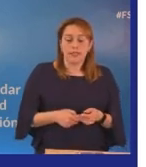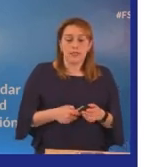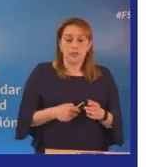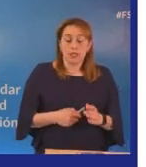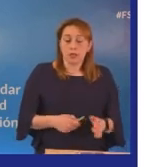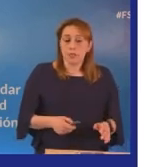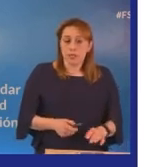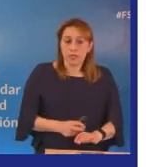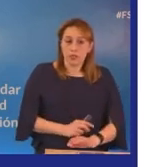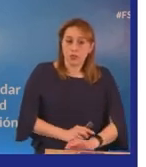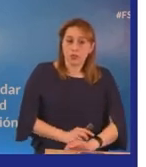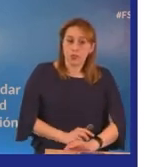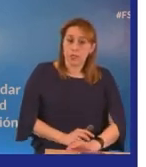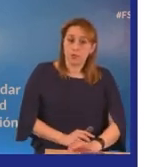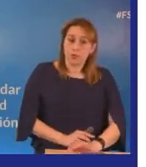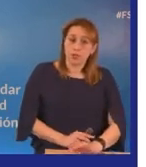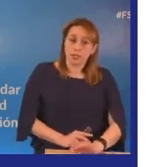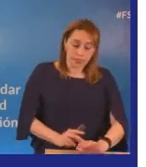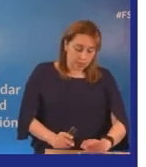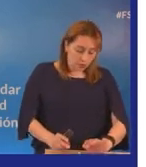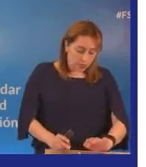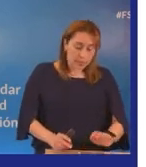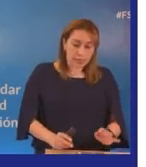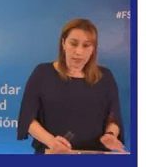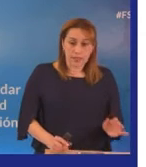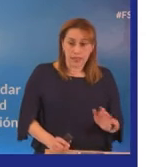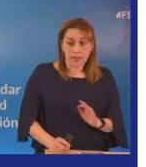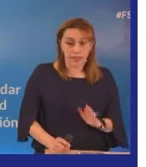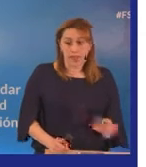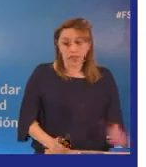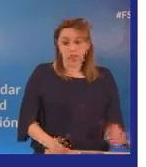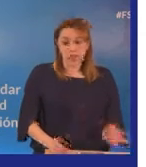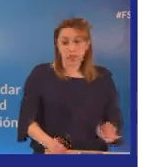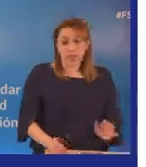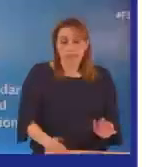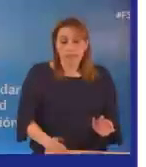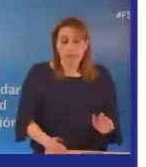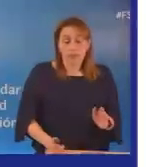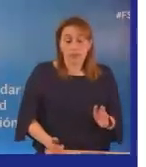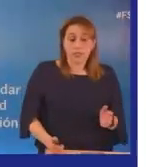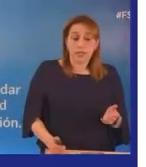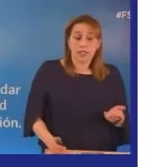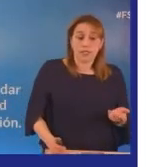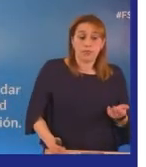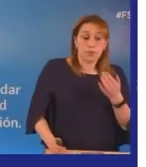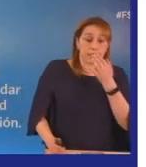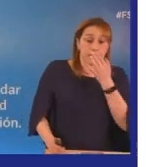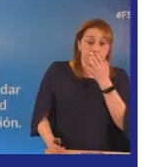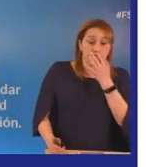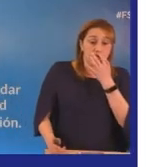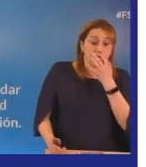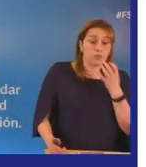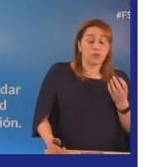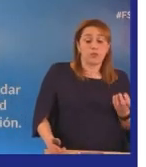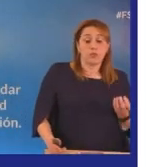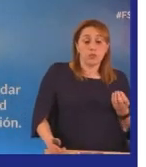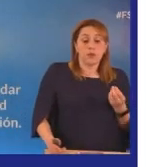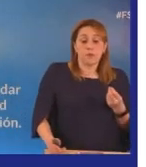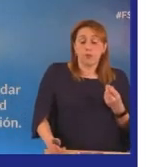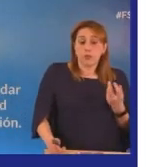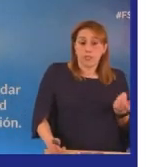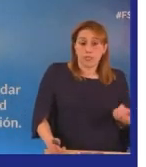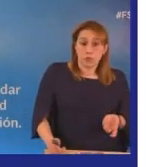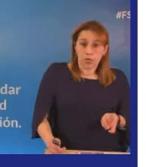necesita casi totalmente de nosotros para poder realizar todas las actividades de la vida diaria. Entonces ya es un paciente donde